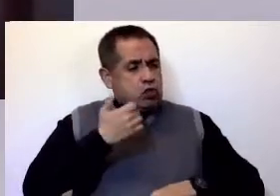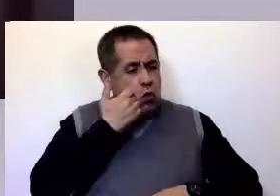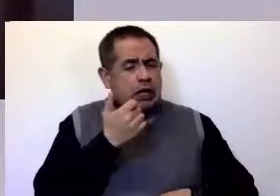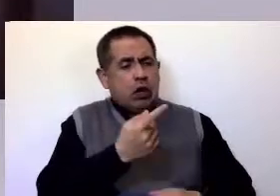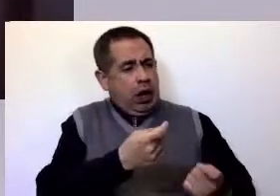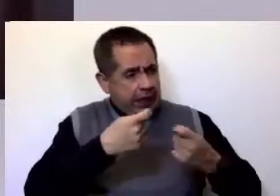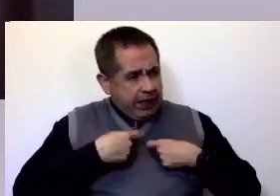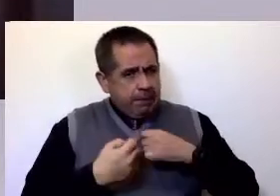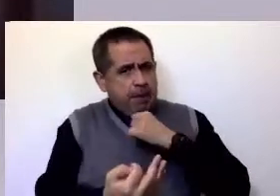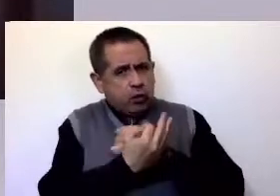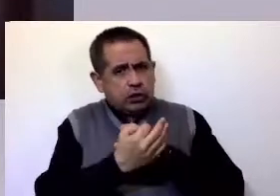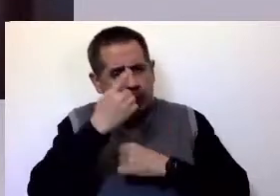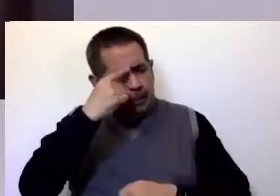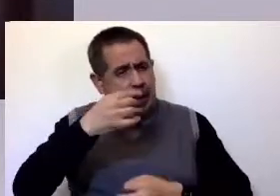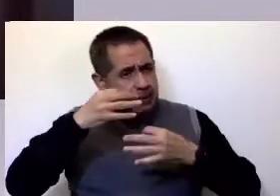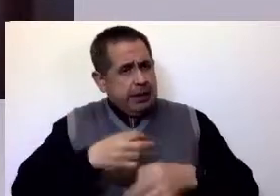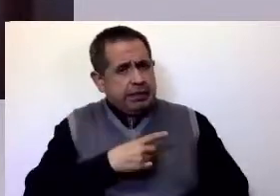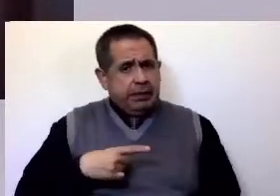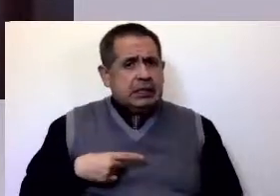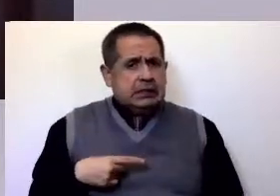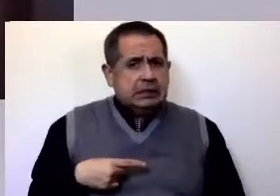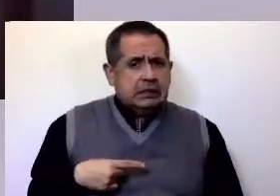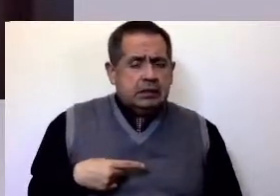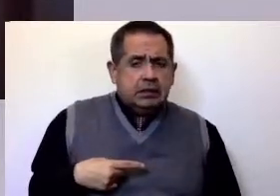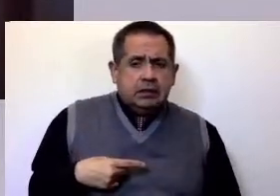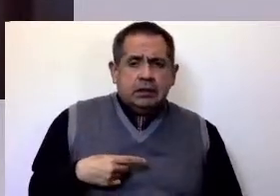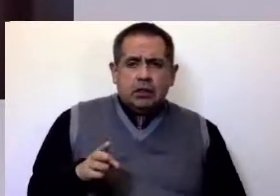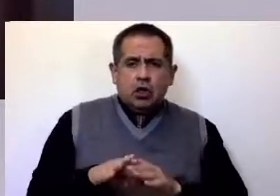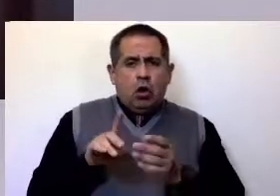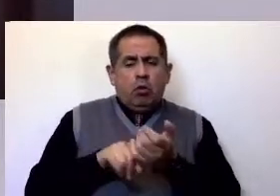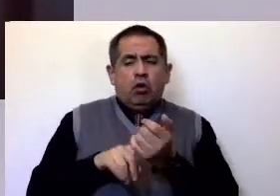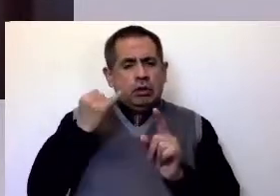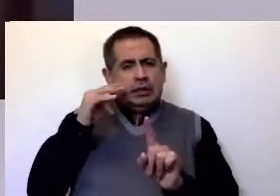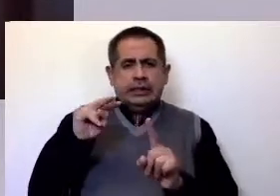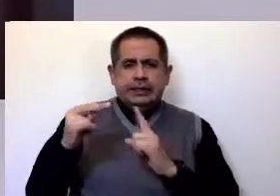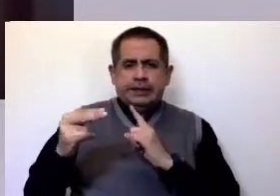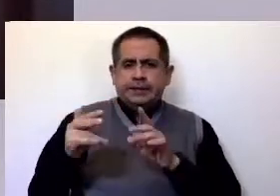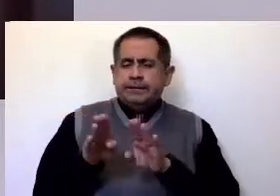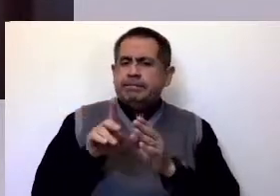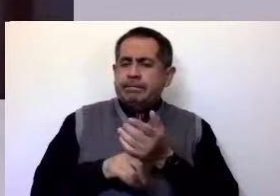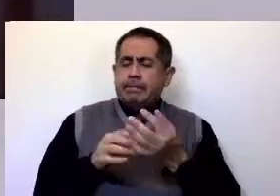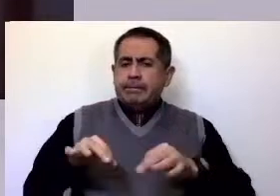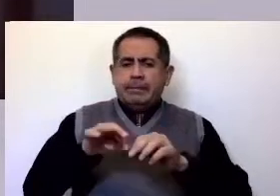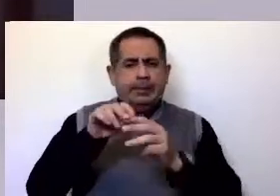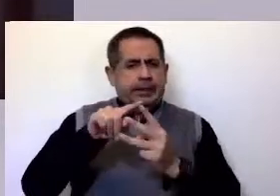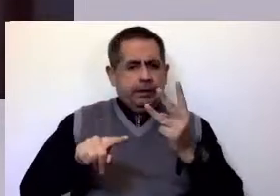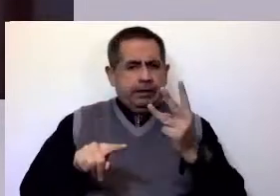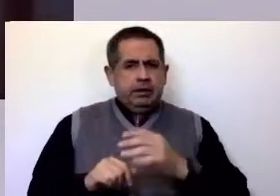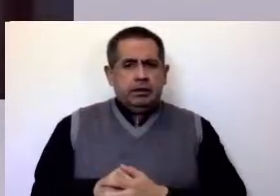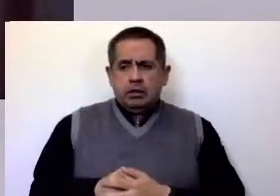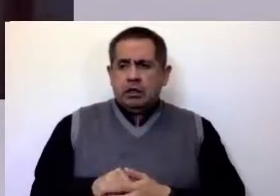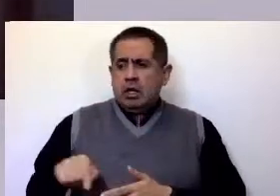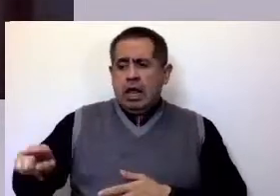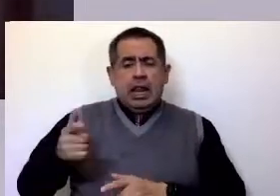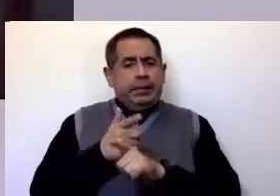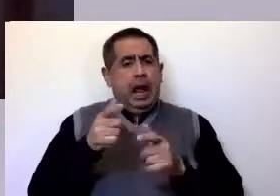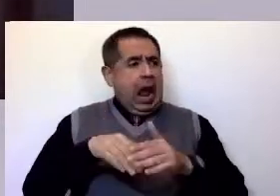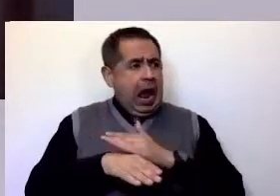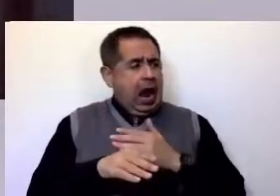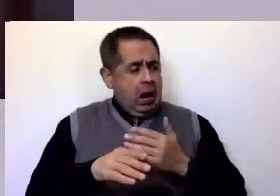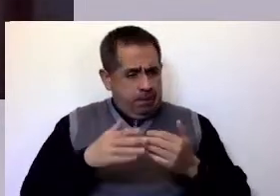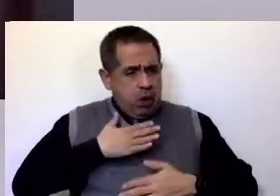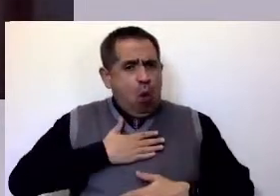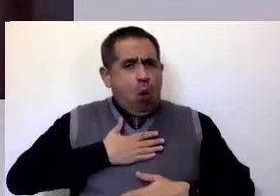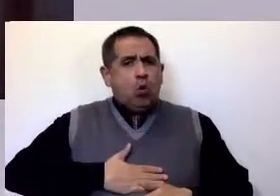cual debe ser entendida desde una triple perspectiva primero la libertad de acceso a la justicia eliminando los obstáculos